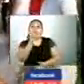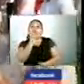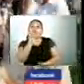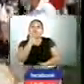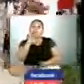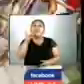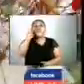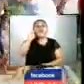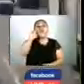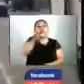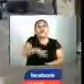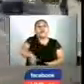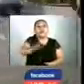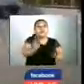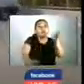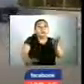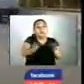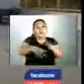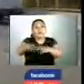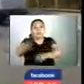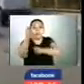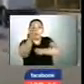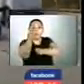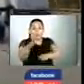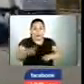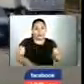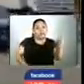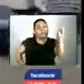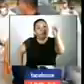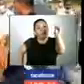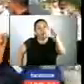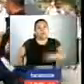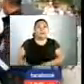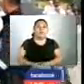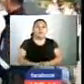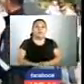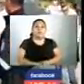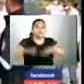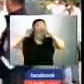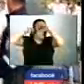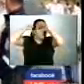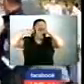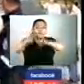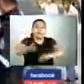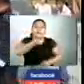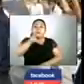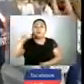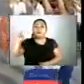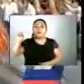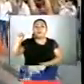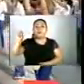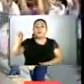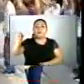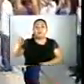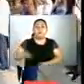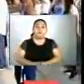en las afueras del Centro Judicial Isidro Menéndez, en San Salvador. Con imágenes e informe de Dani Guarita.